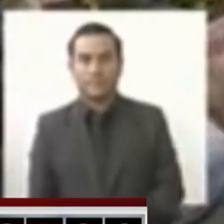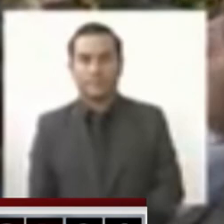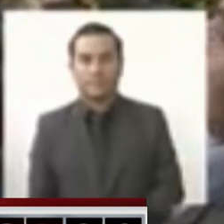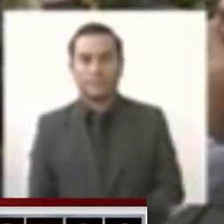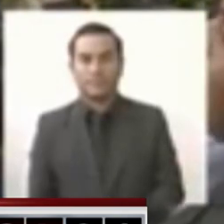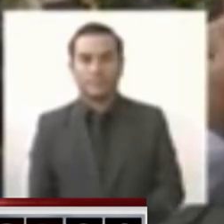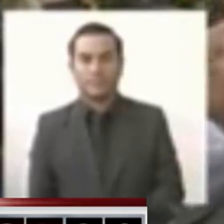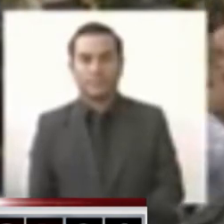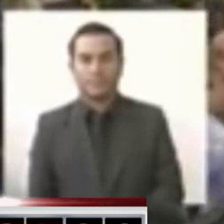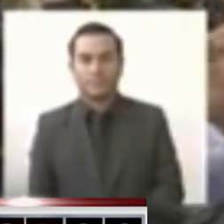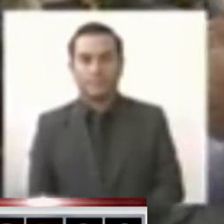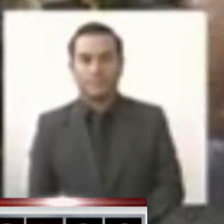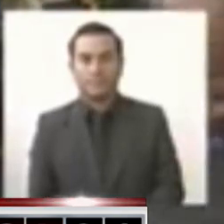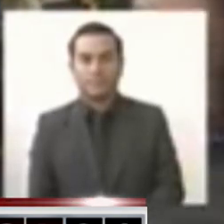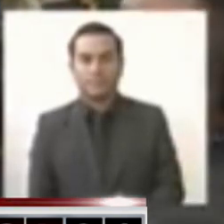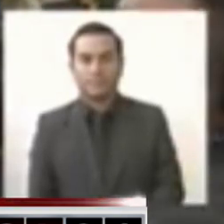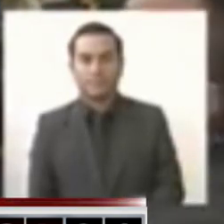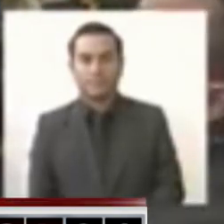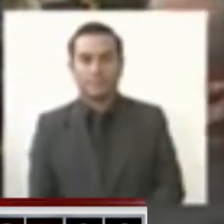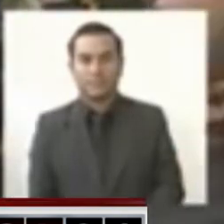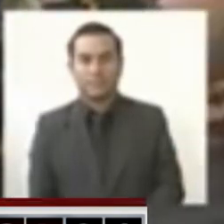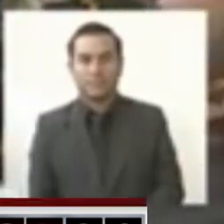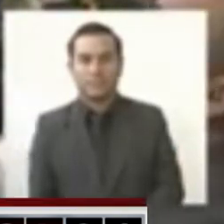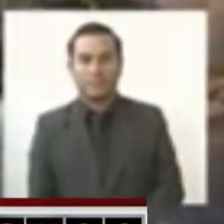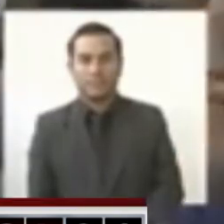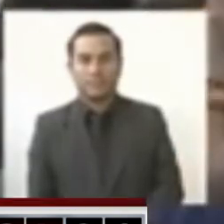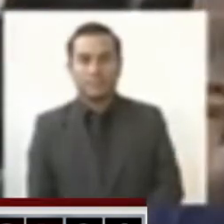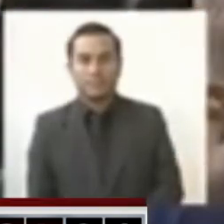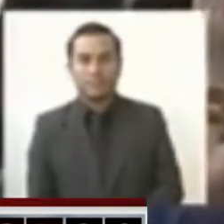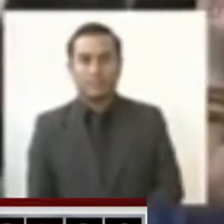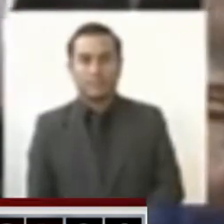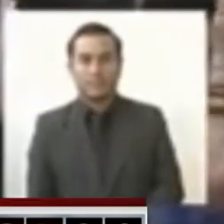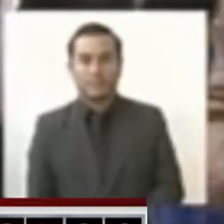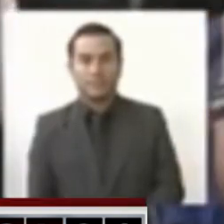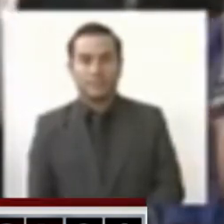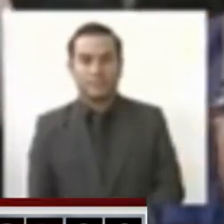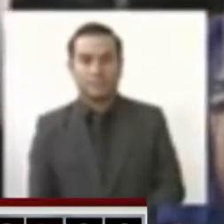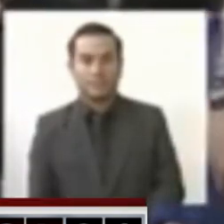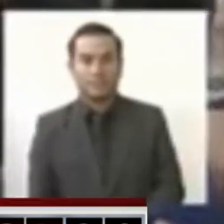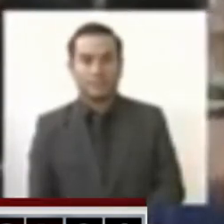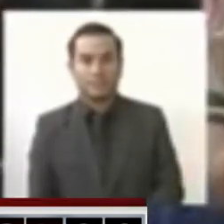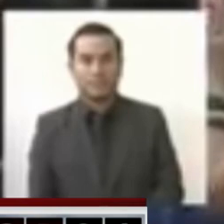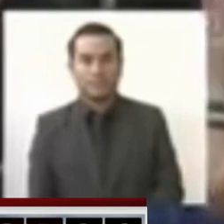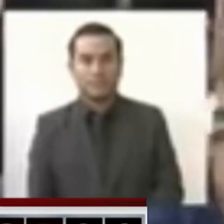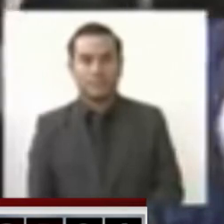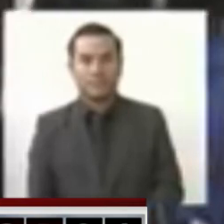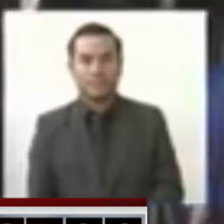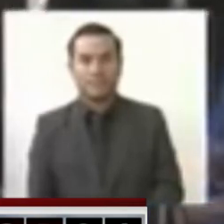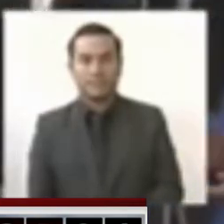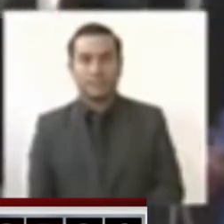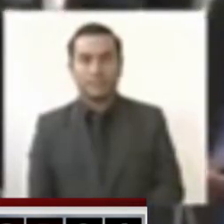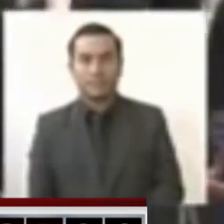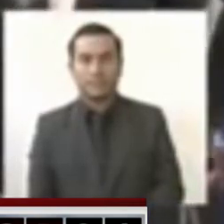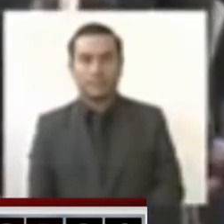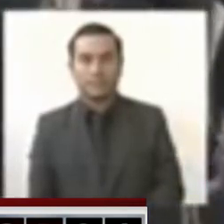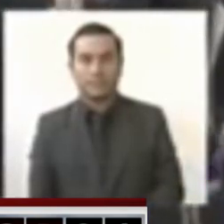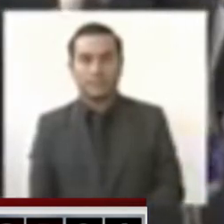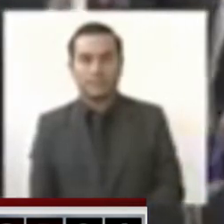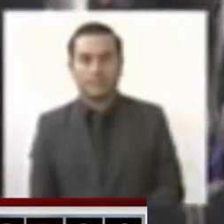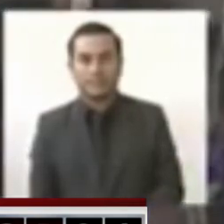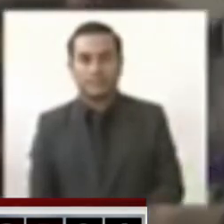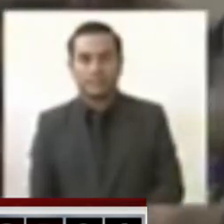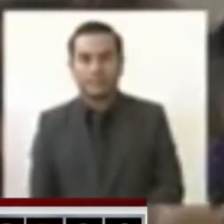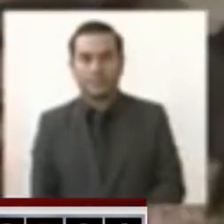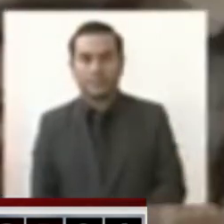Que se ha garantizado la alternancia en el ejercicio del poder en artículo 208 de